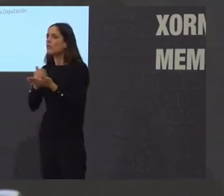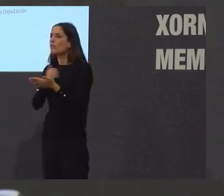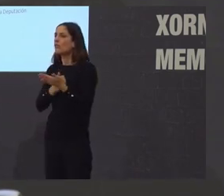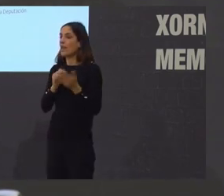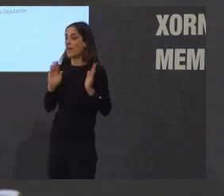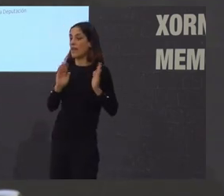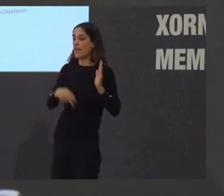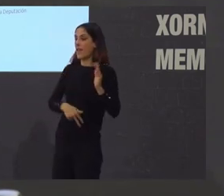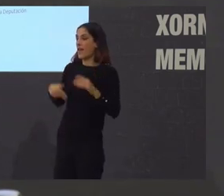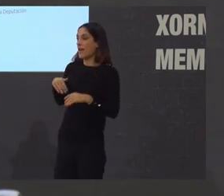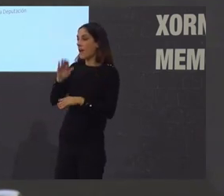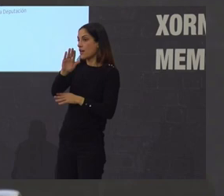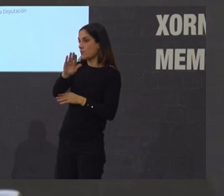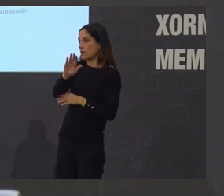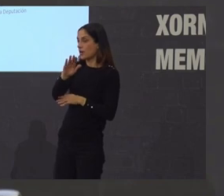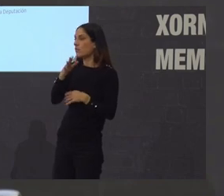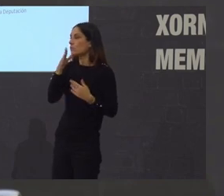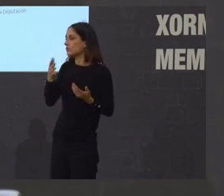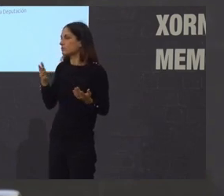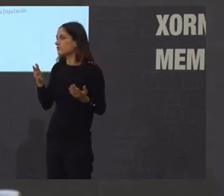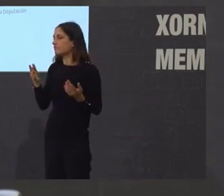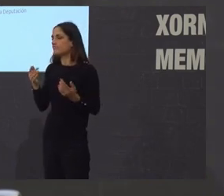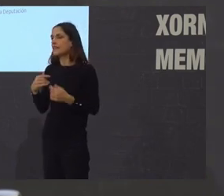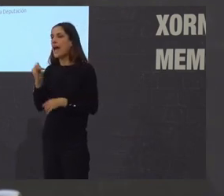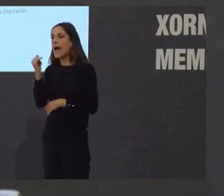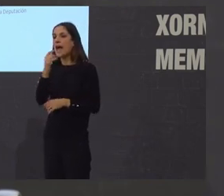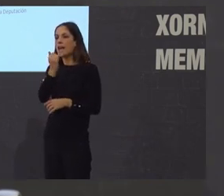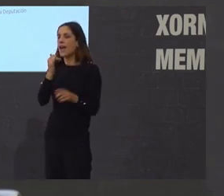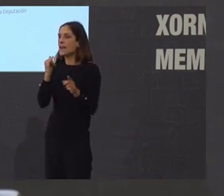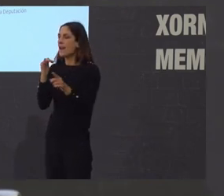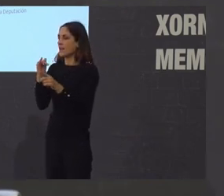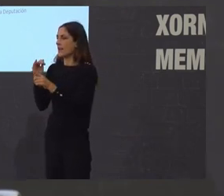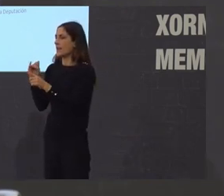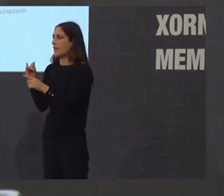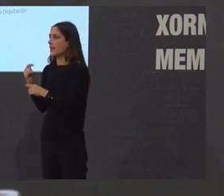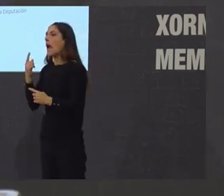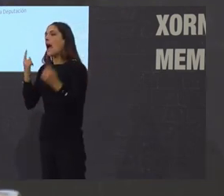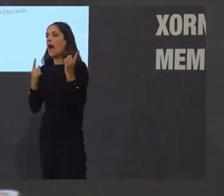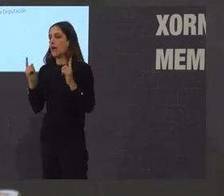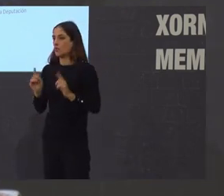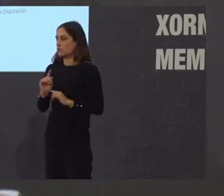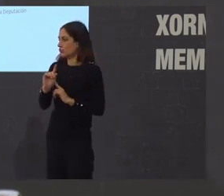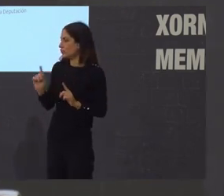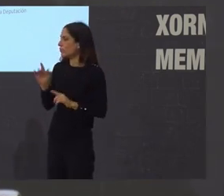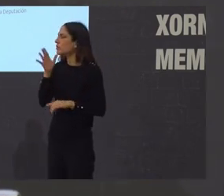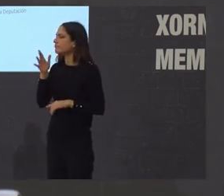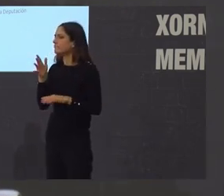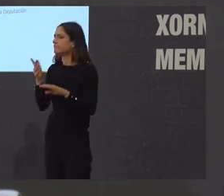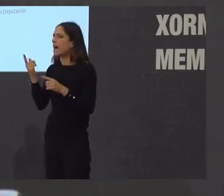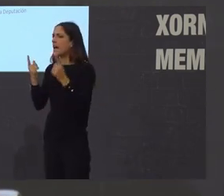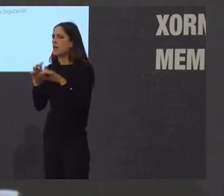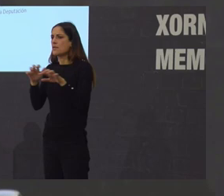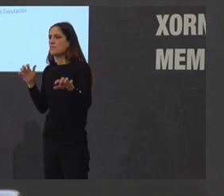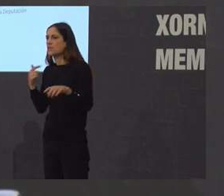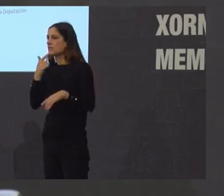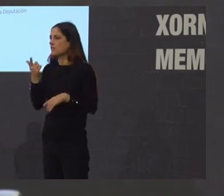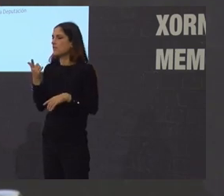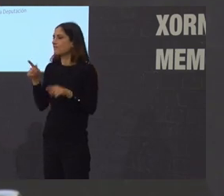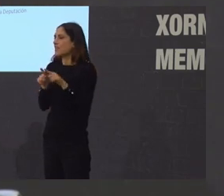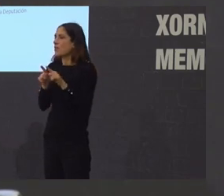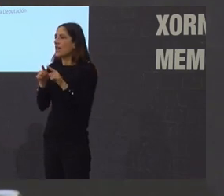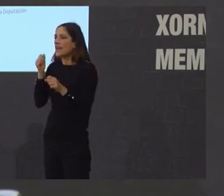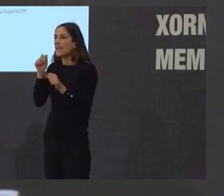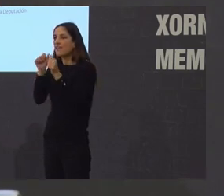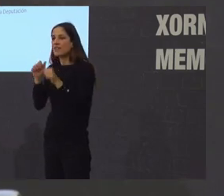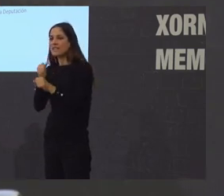hay casos, siempre hay excepciones que se usan para intentar disciplinar a la clase trabajadora con el esfuerzo. Pero la realidad es que si vienes de